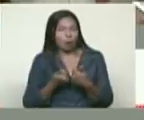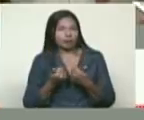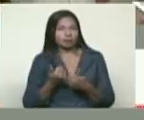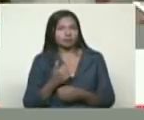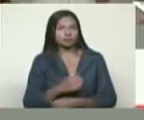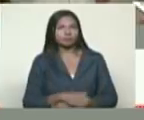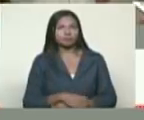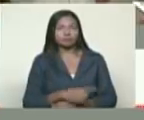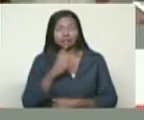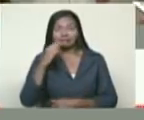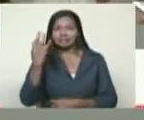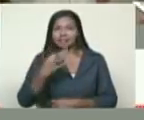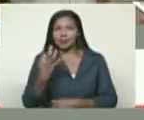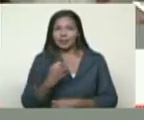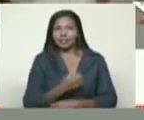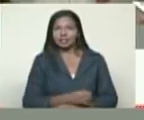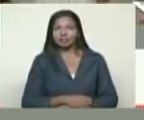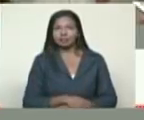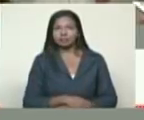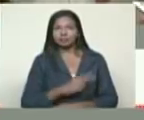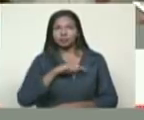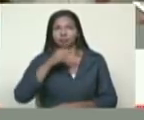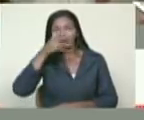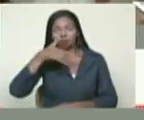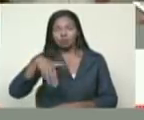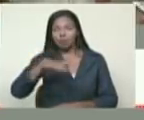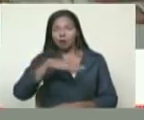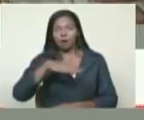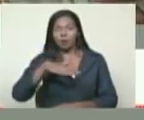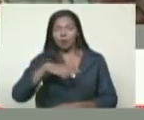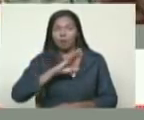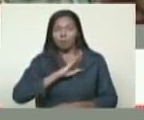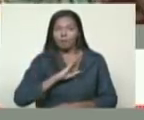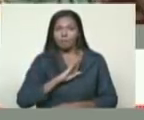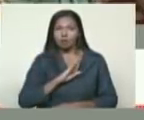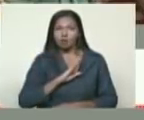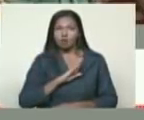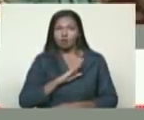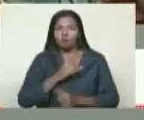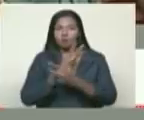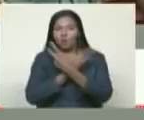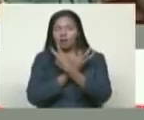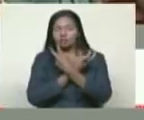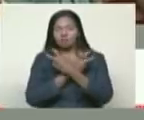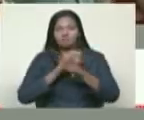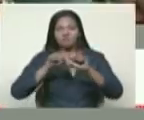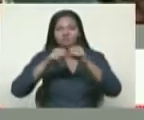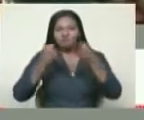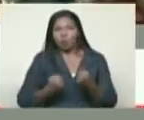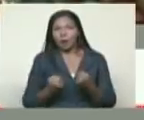Y es así. Nuestros pueblos son huesos duros de roer, porque no son